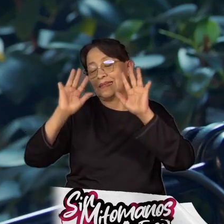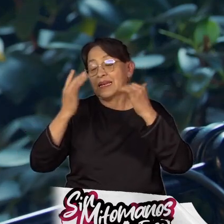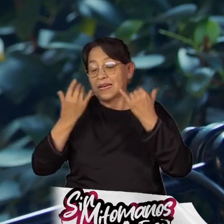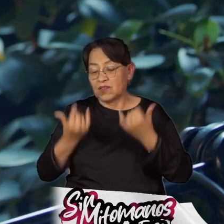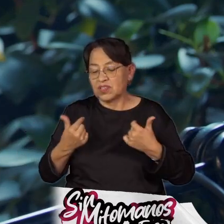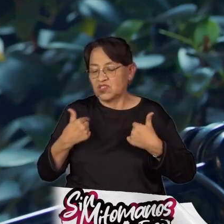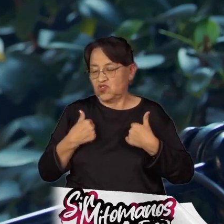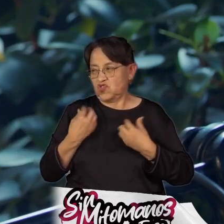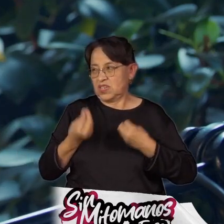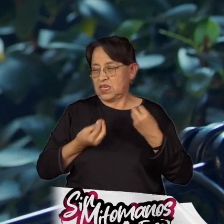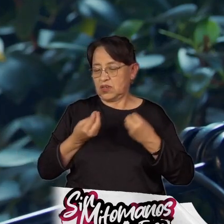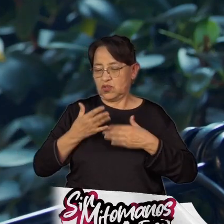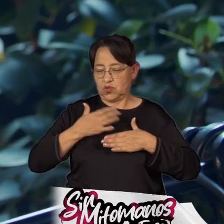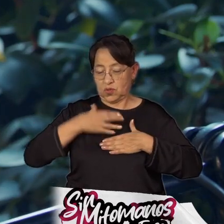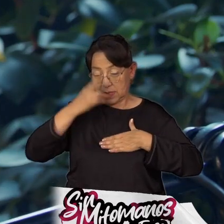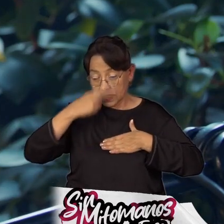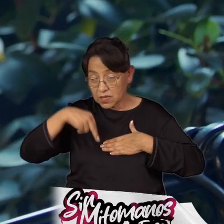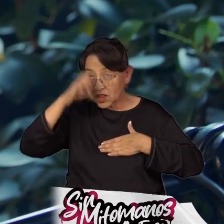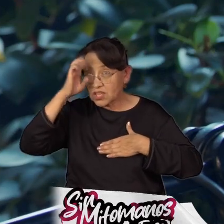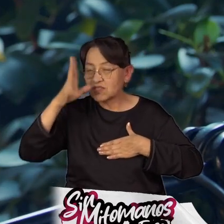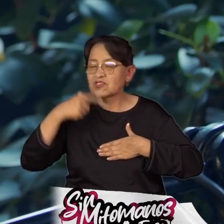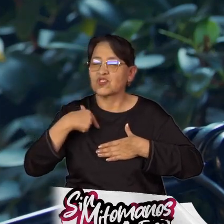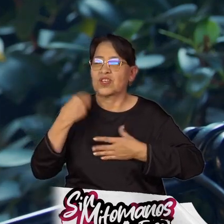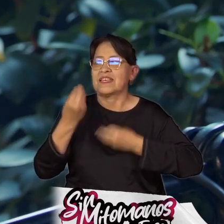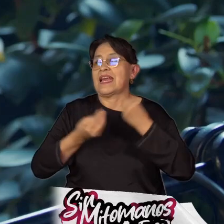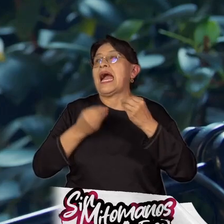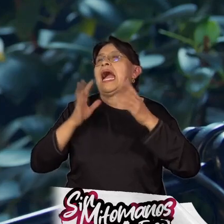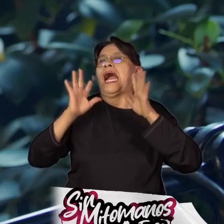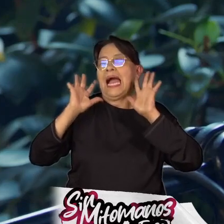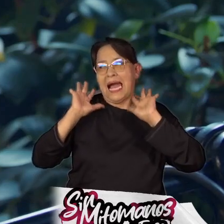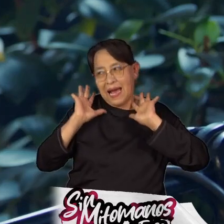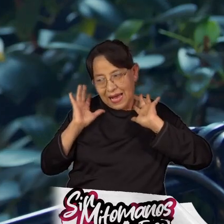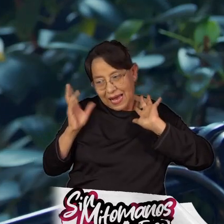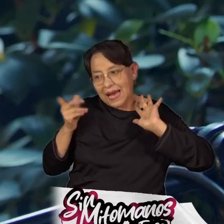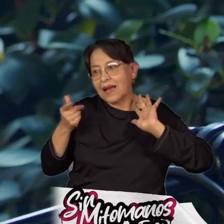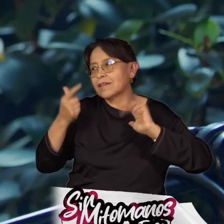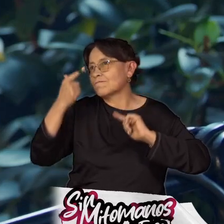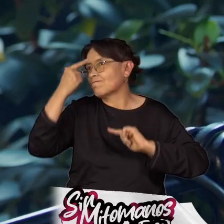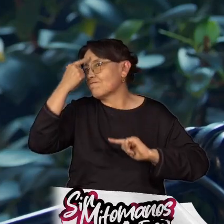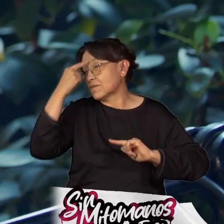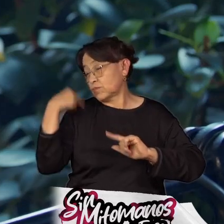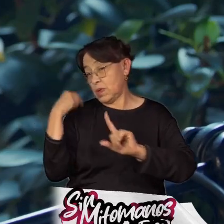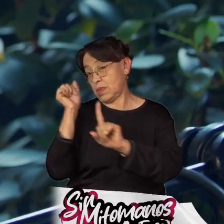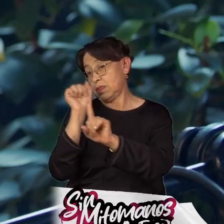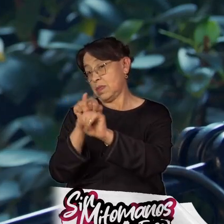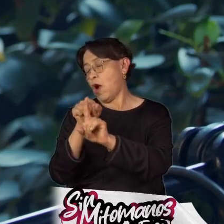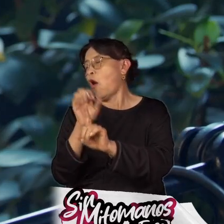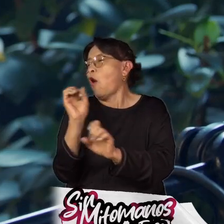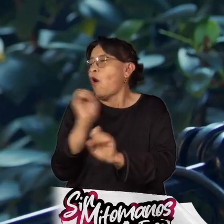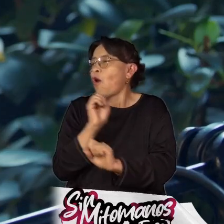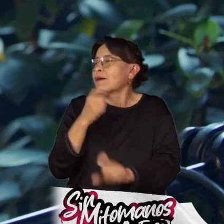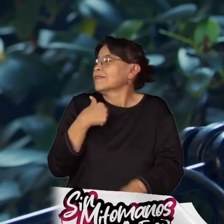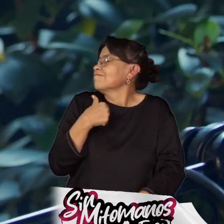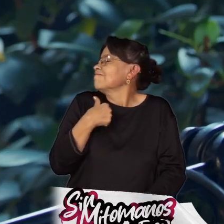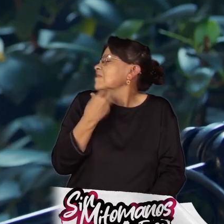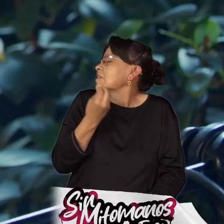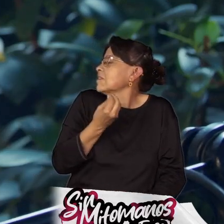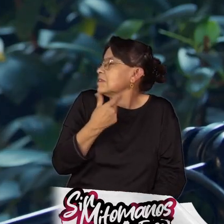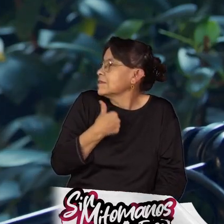hago yo frente a la injusticia social como hijo o hija de Dios? Ese es el meollo del asunto. ¿Los ignoro? ¿Me